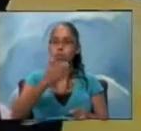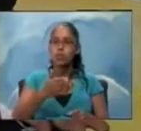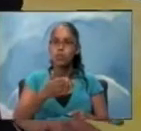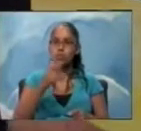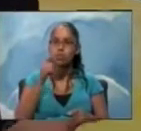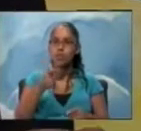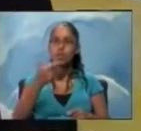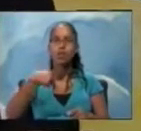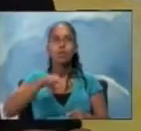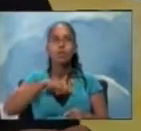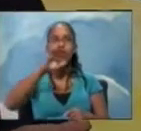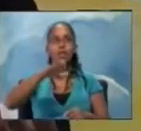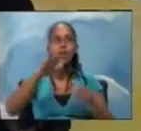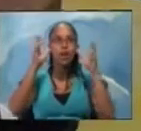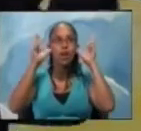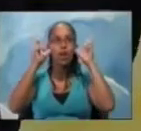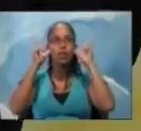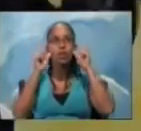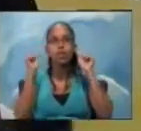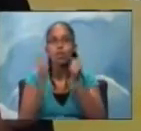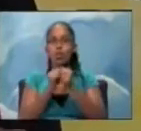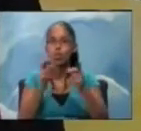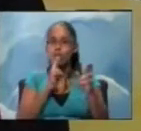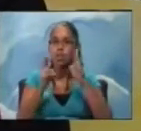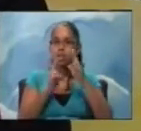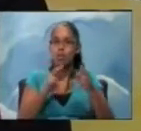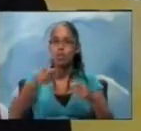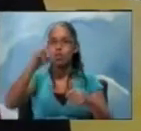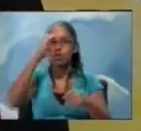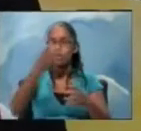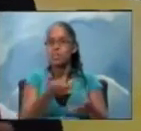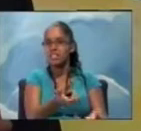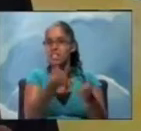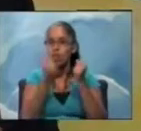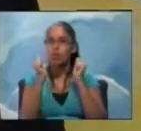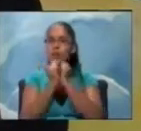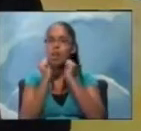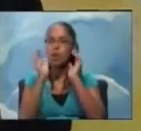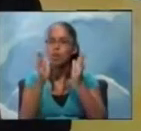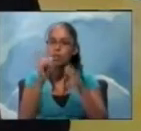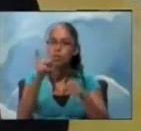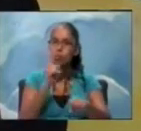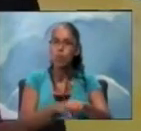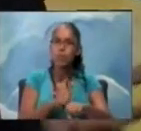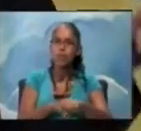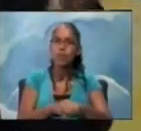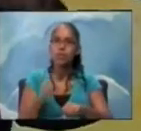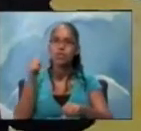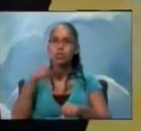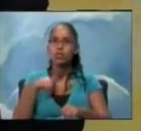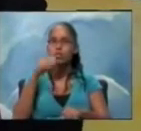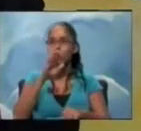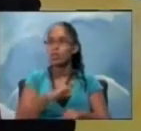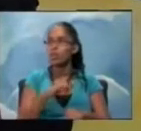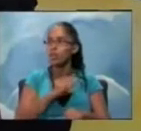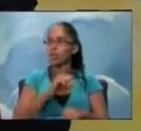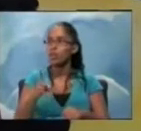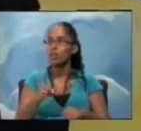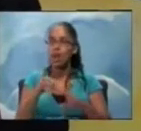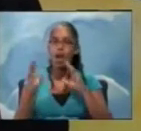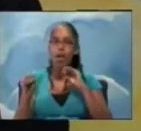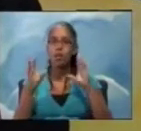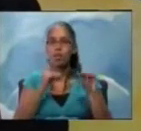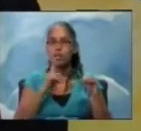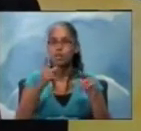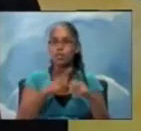que nos están oyendo y nos están viendo, con relación cuando Dios me sacó la brujería. En una ocasión yo estaba en una mesa, en un comedor, en un restaurante,